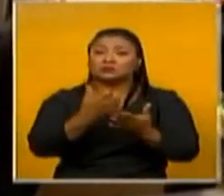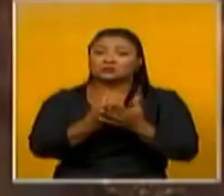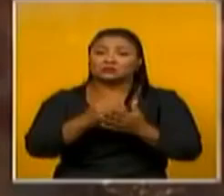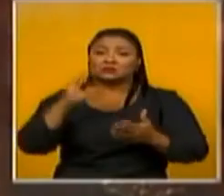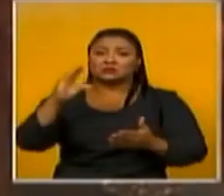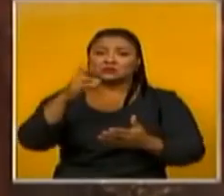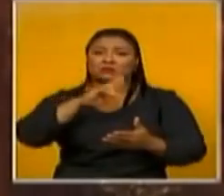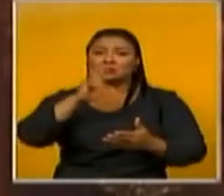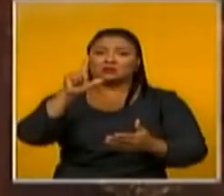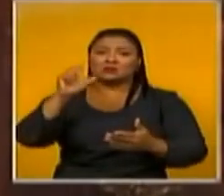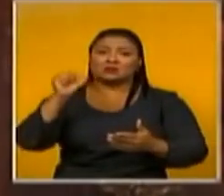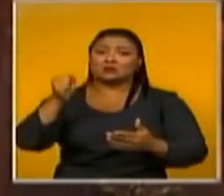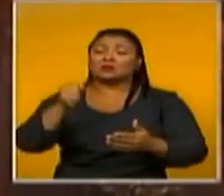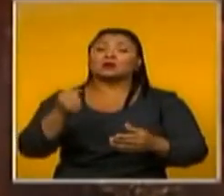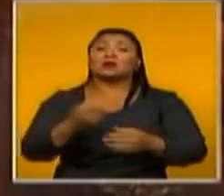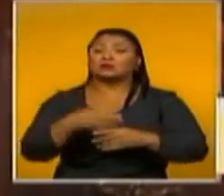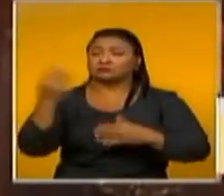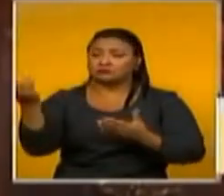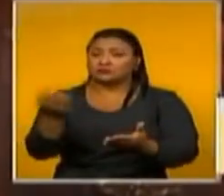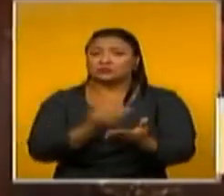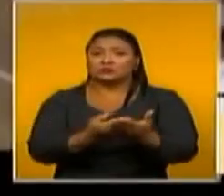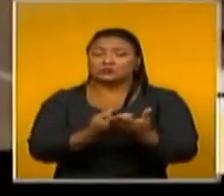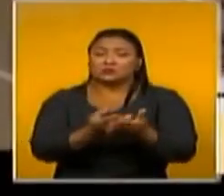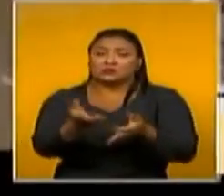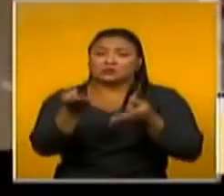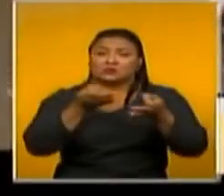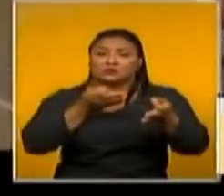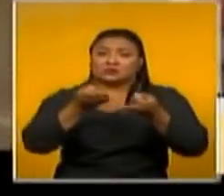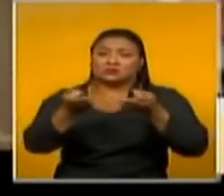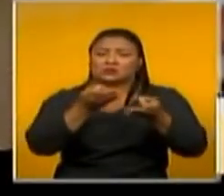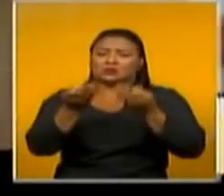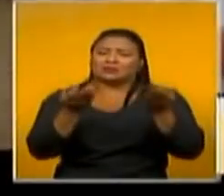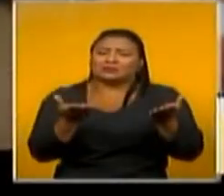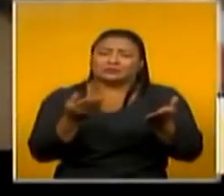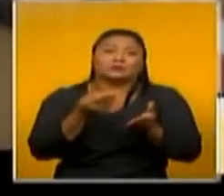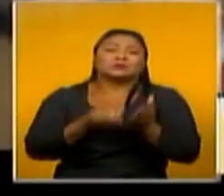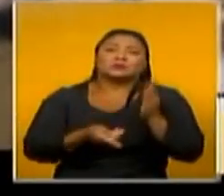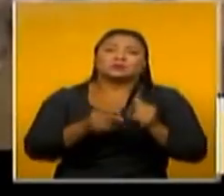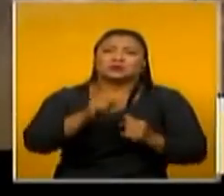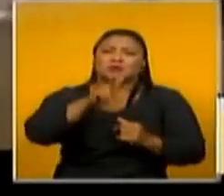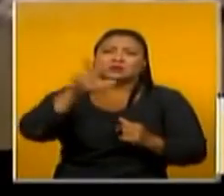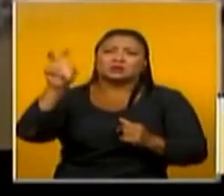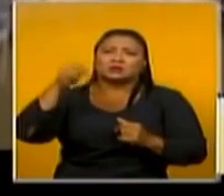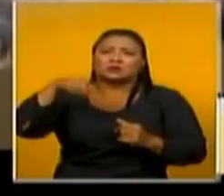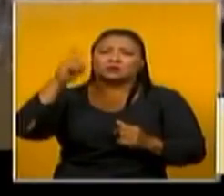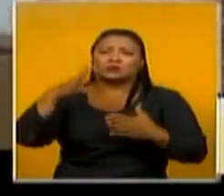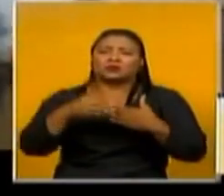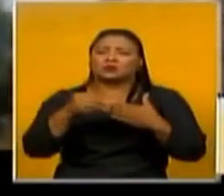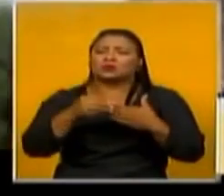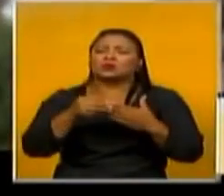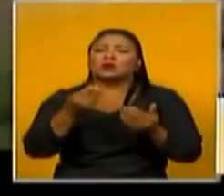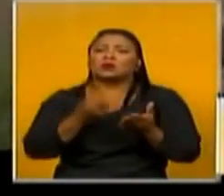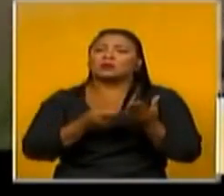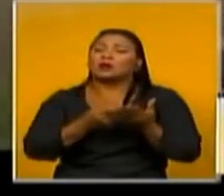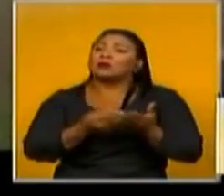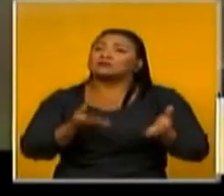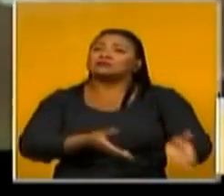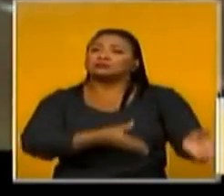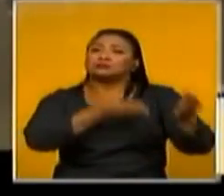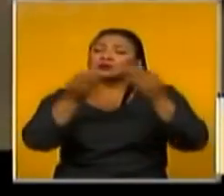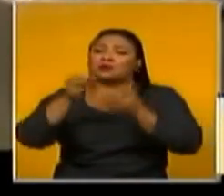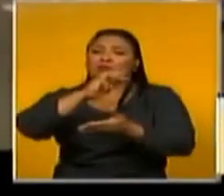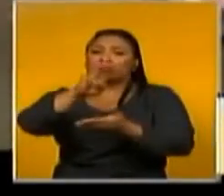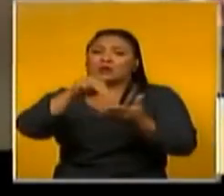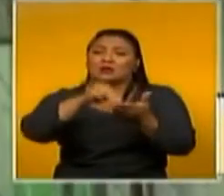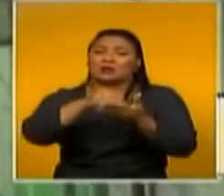de la Torre, sea convocado ante el Pleno y explique el uso de 300 millones de dólares que estaban destinados a la reconstrucción de